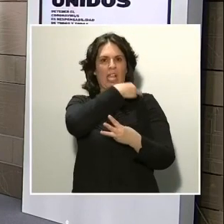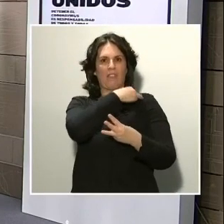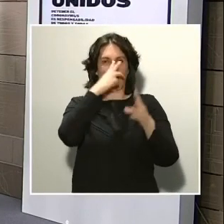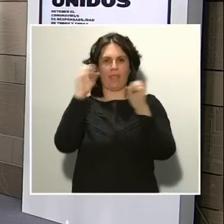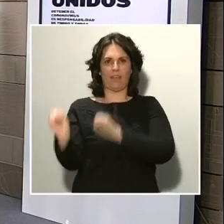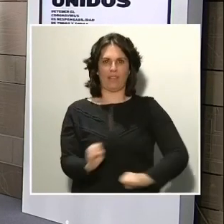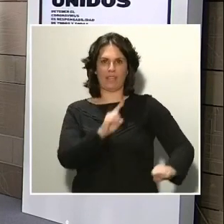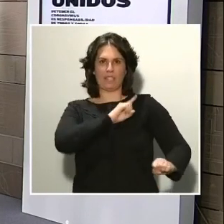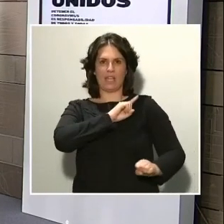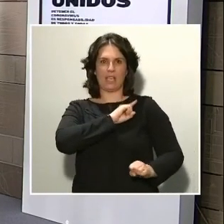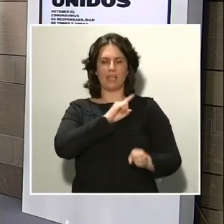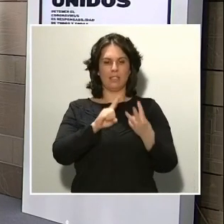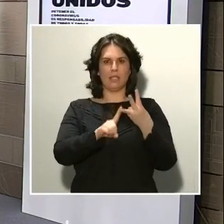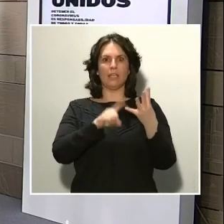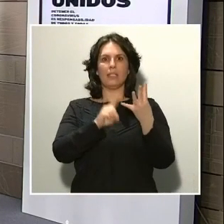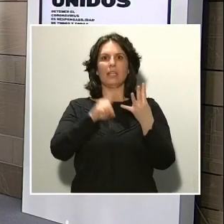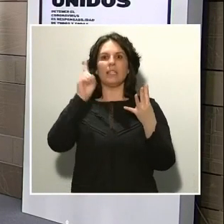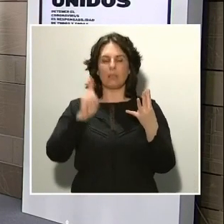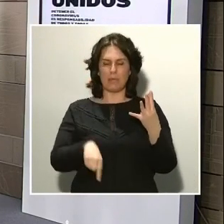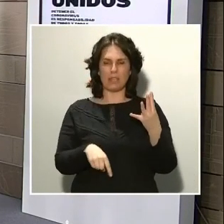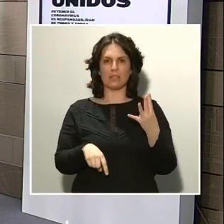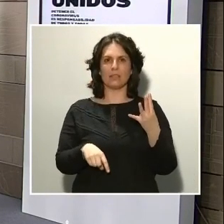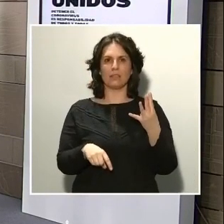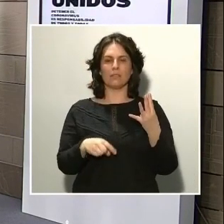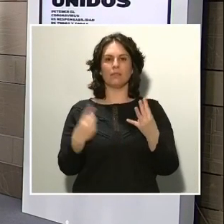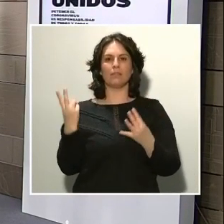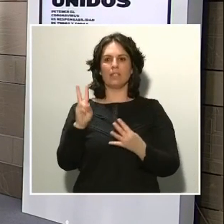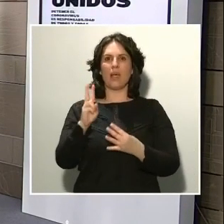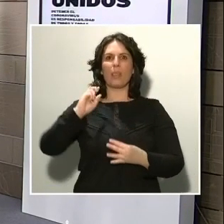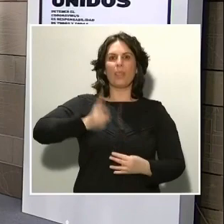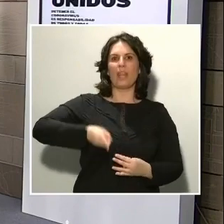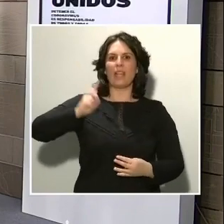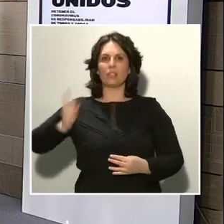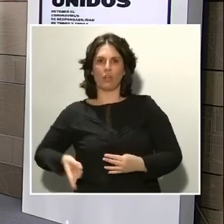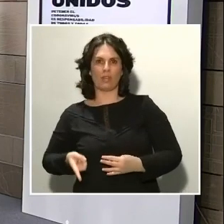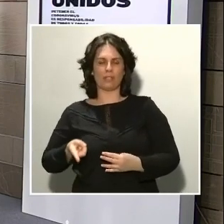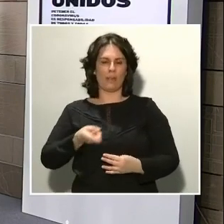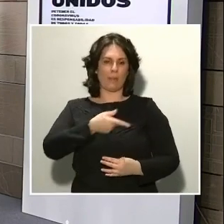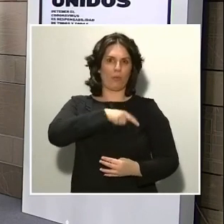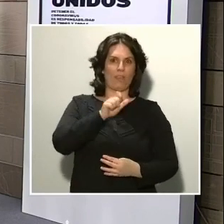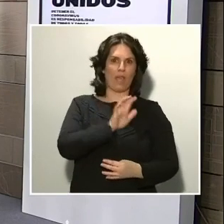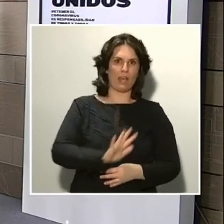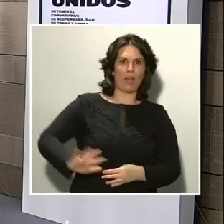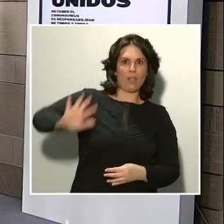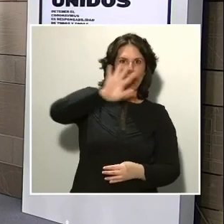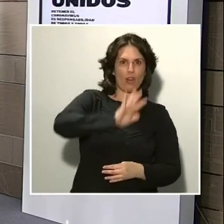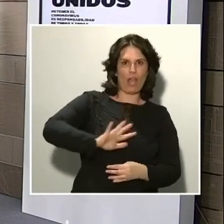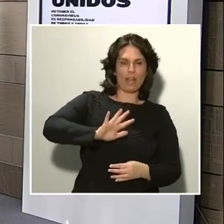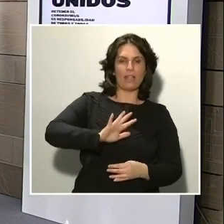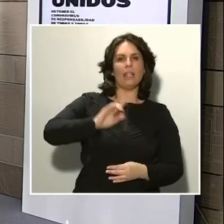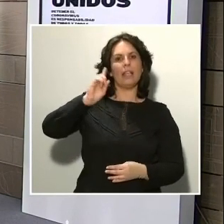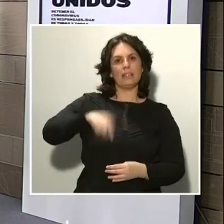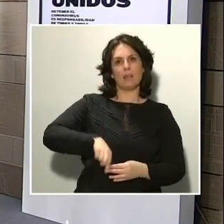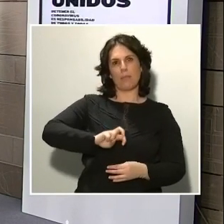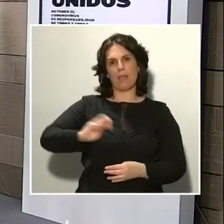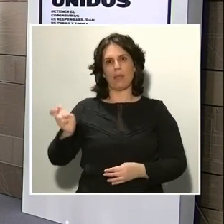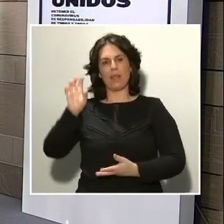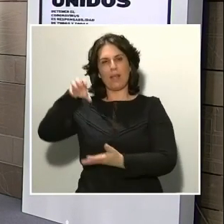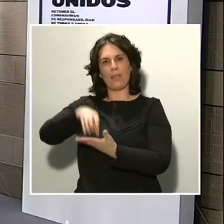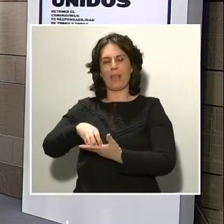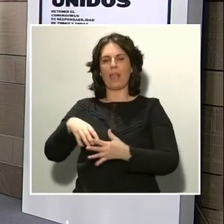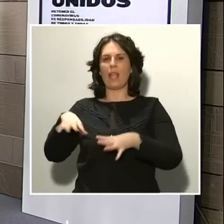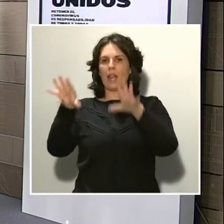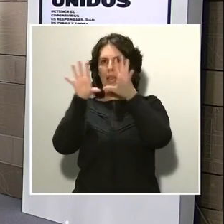Villarroya, y se encuentran también los directores operativos de la Policía Nacional, el comisario José Ángel González y el teniente general